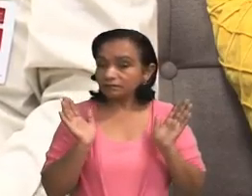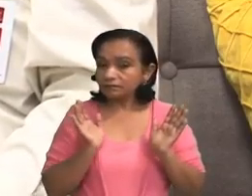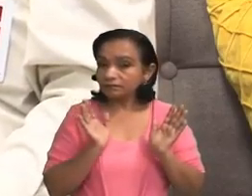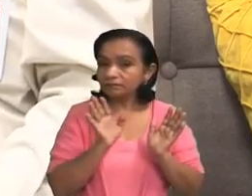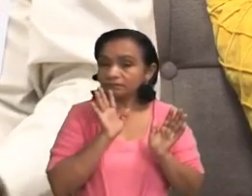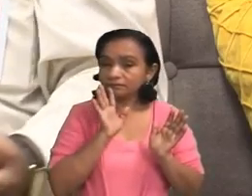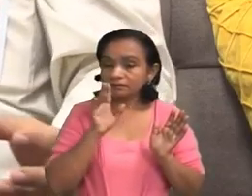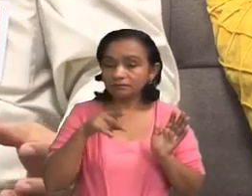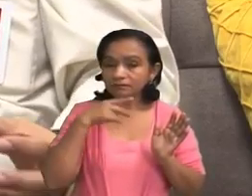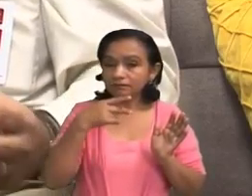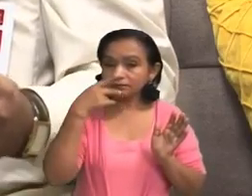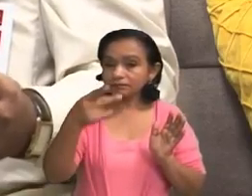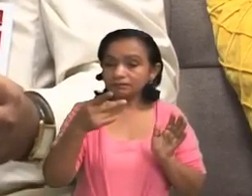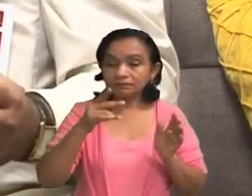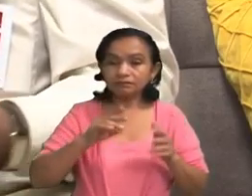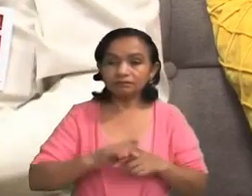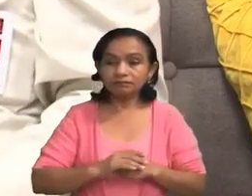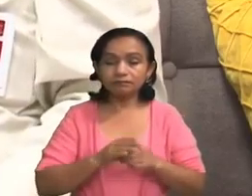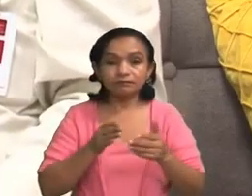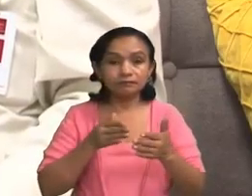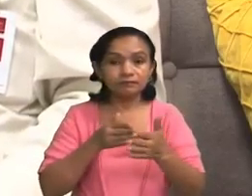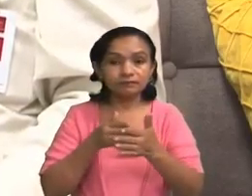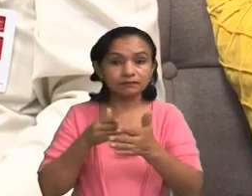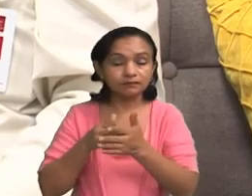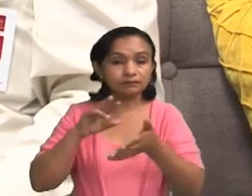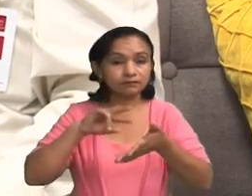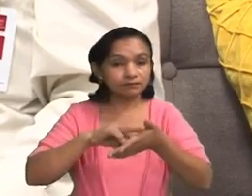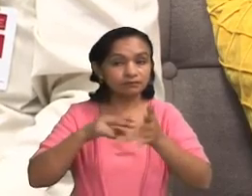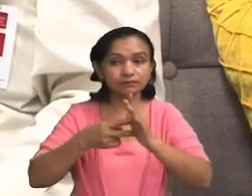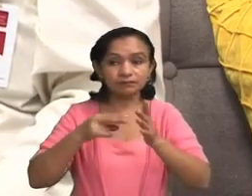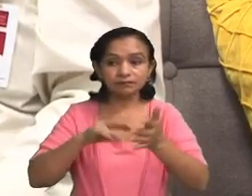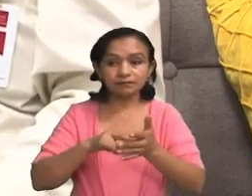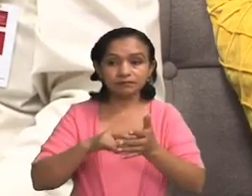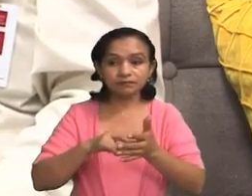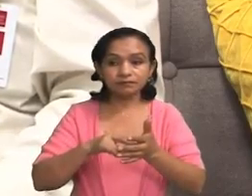tiene algunas limitaciones en el sentido que